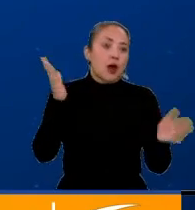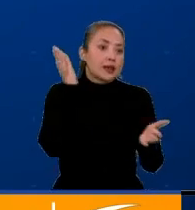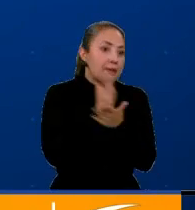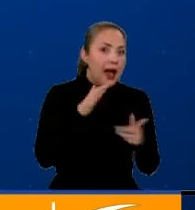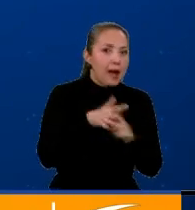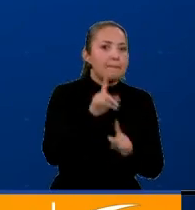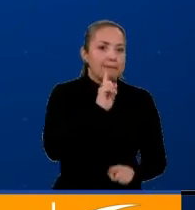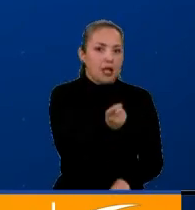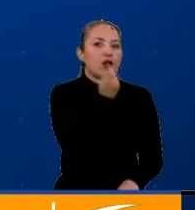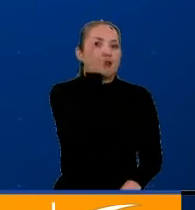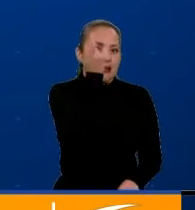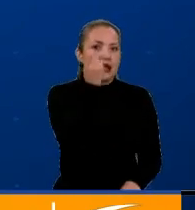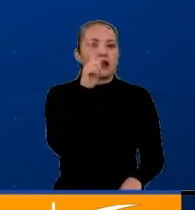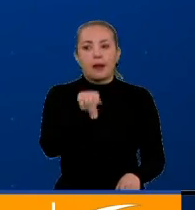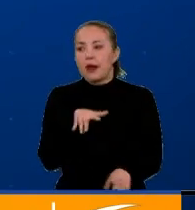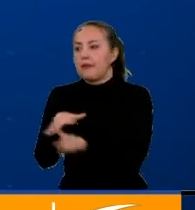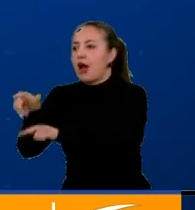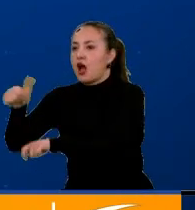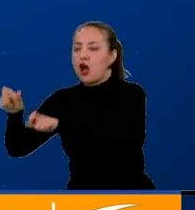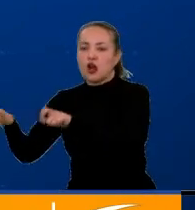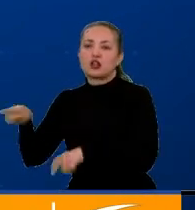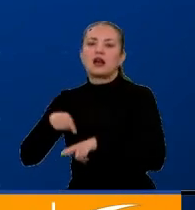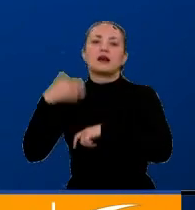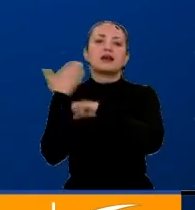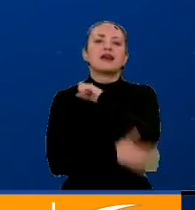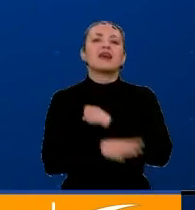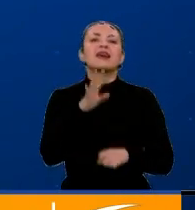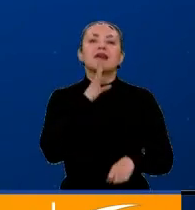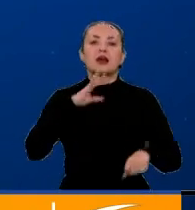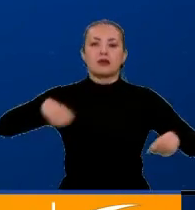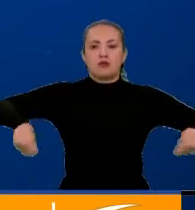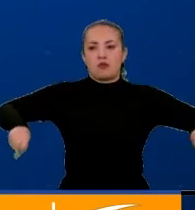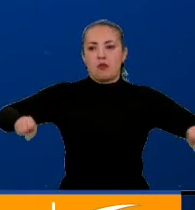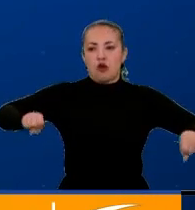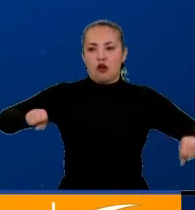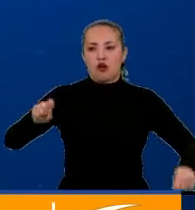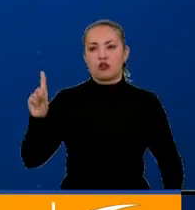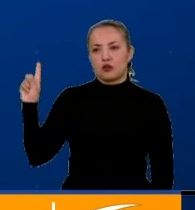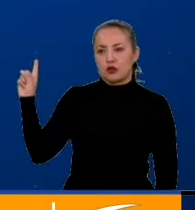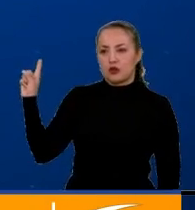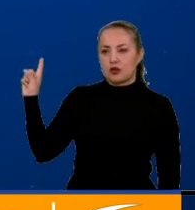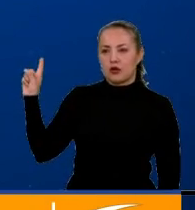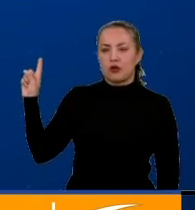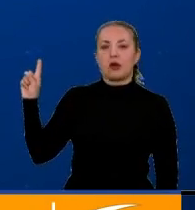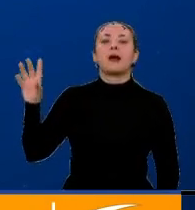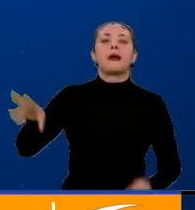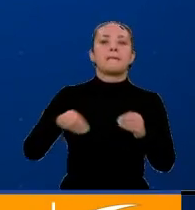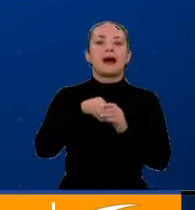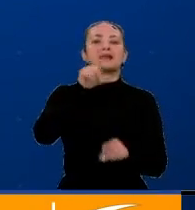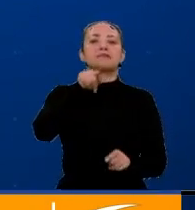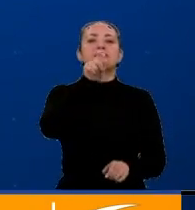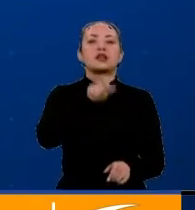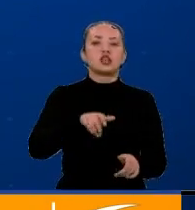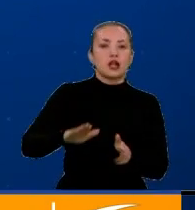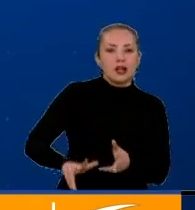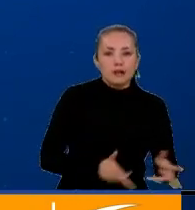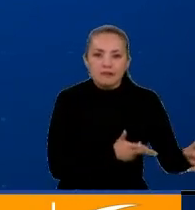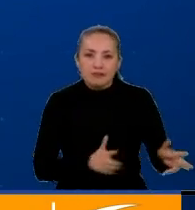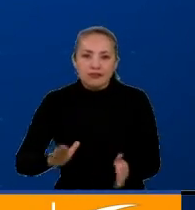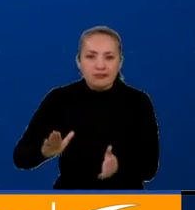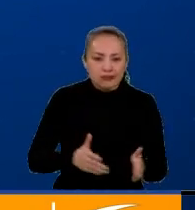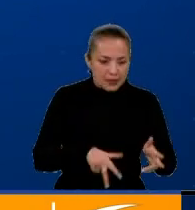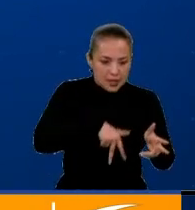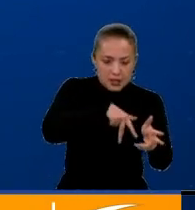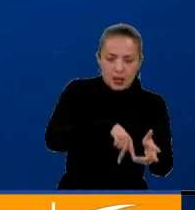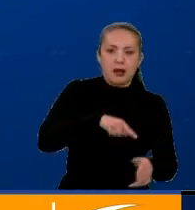vida, también la de los demás. Ahí las sanciones para la persona que va manejando la motocicleta, también para la persona que va en patines. Las